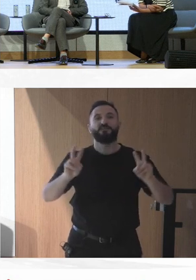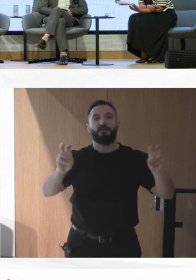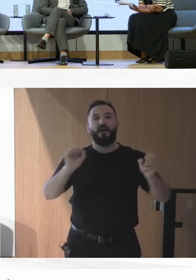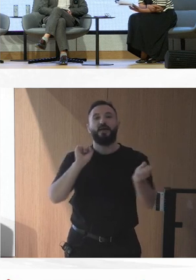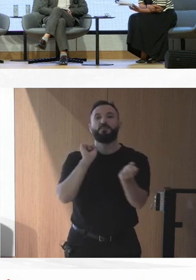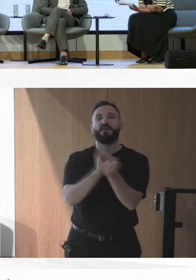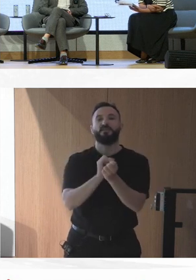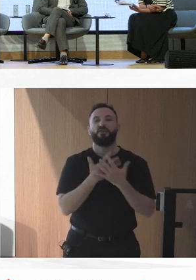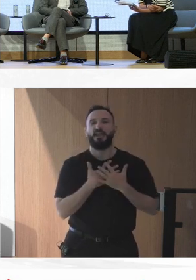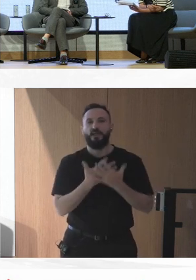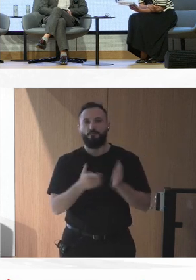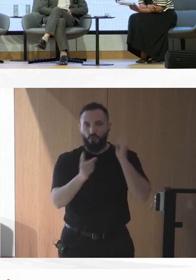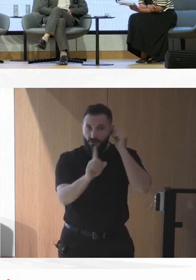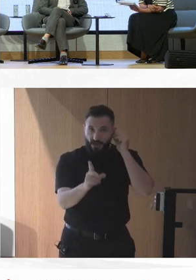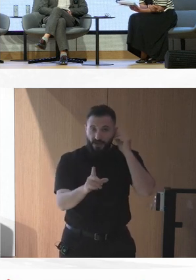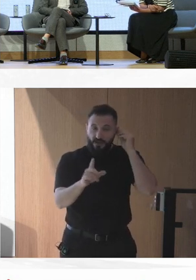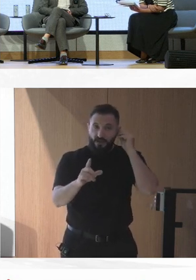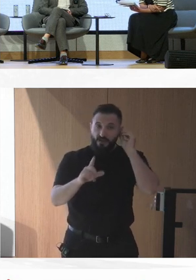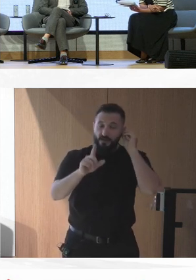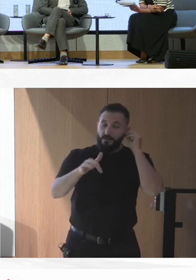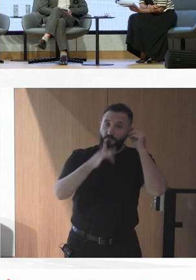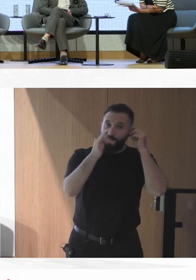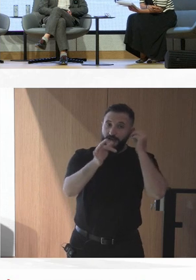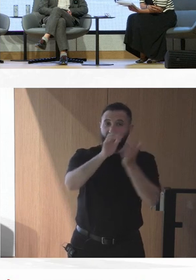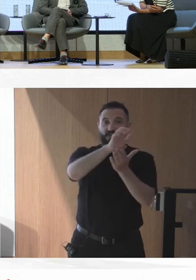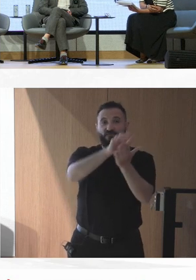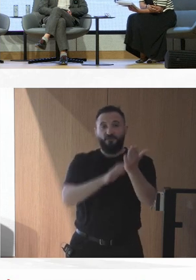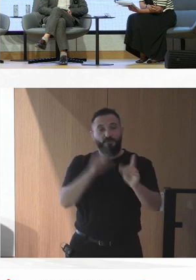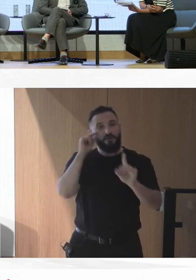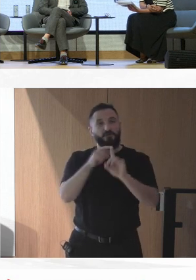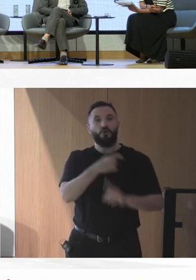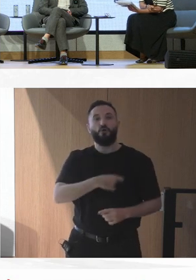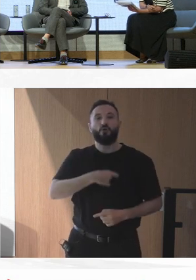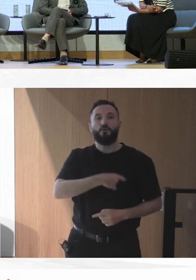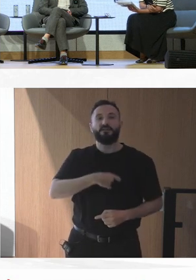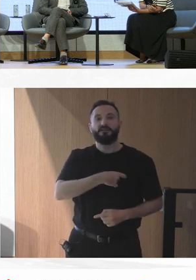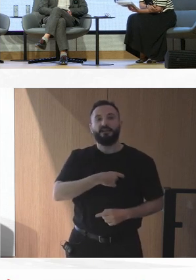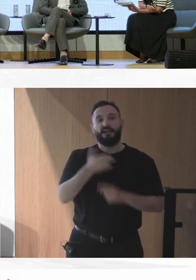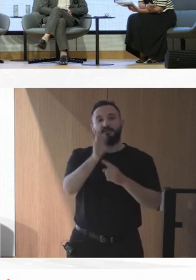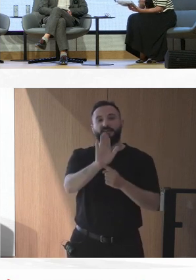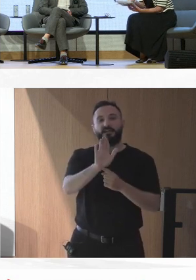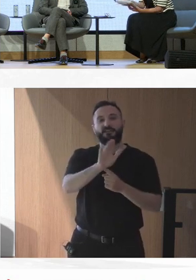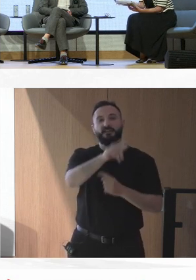y ha elaborado informes para el Comité Español de Representantes de Personas con Discapacidad.